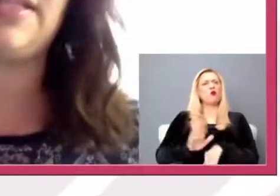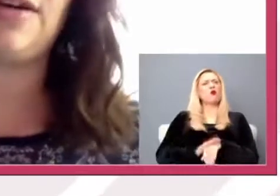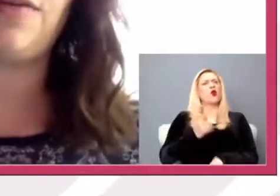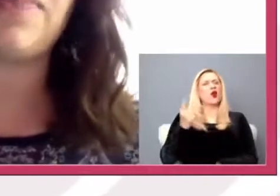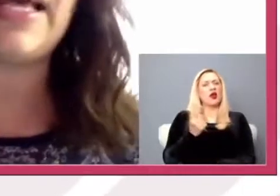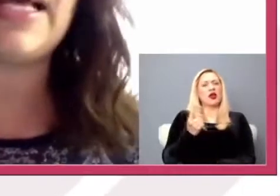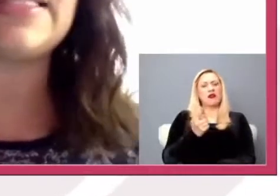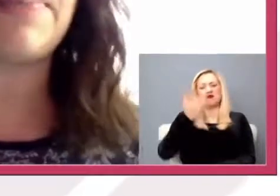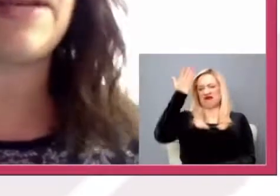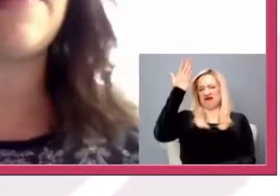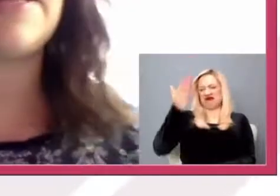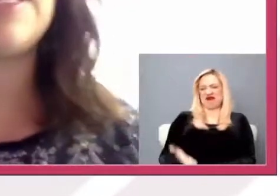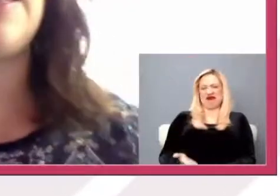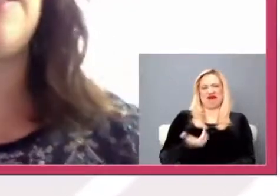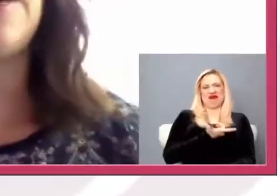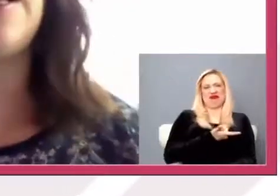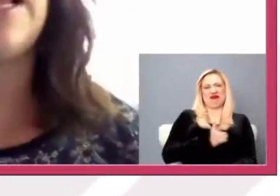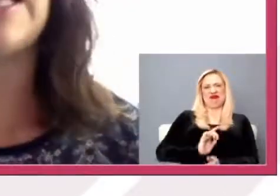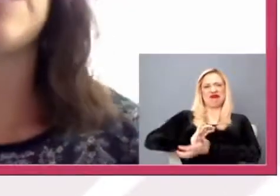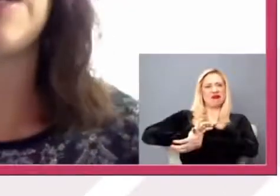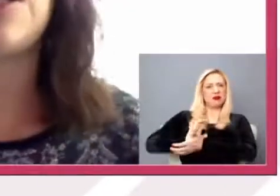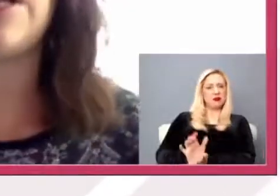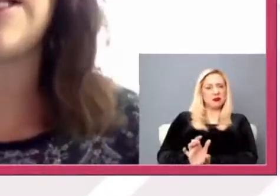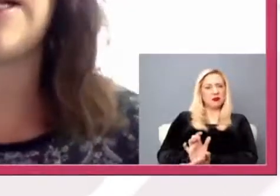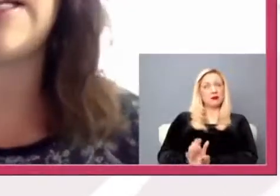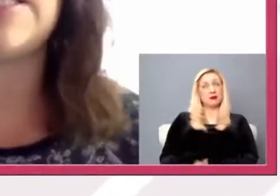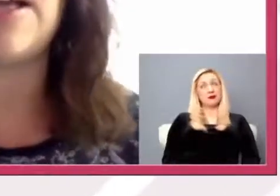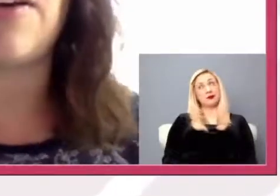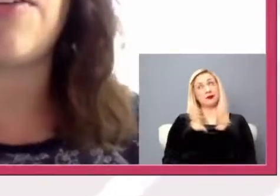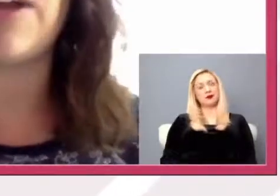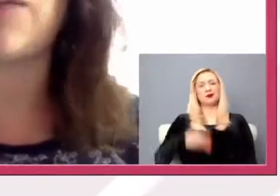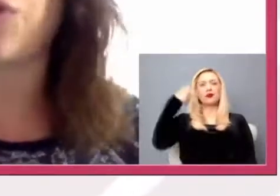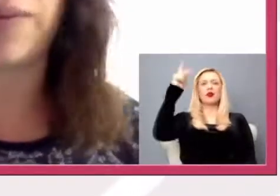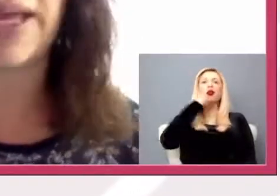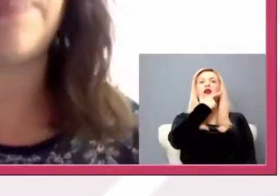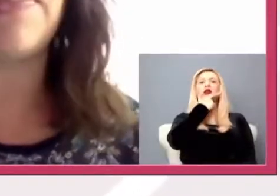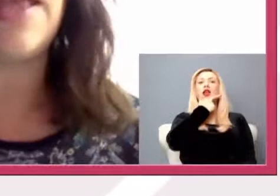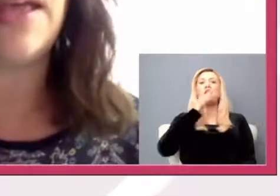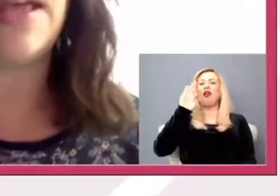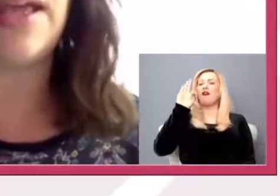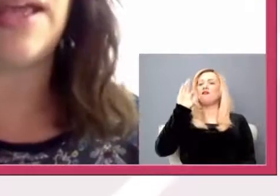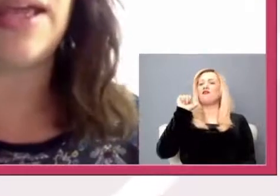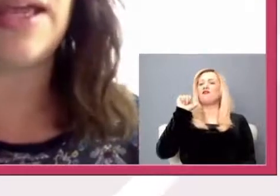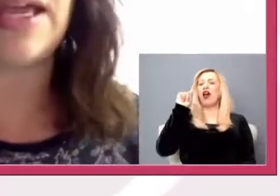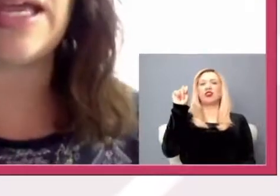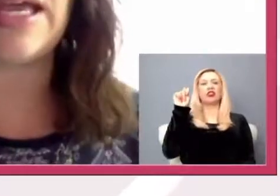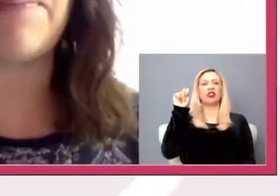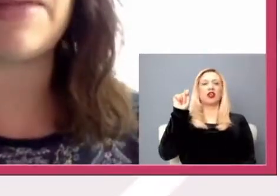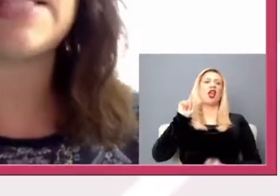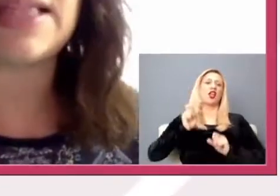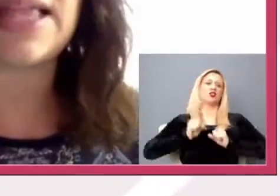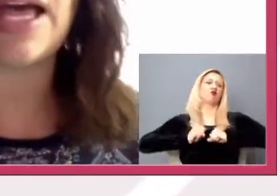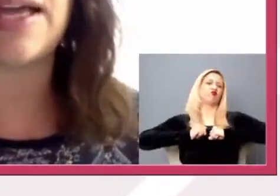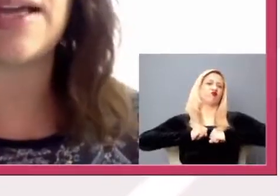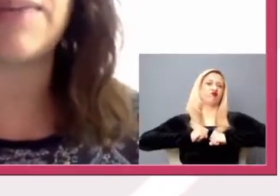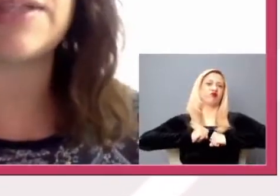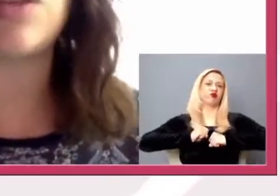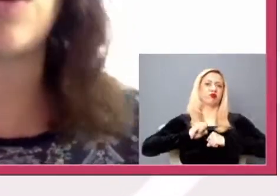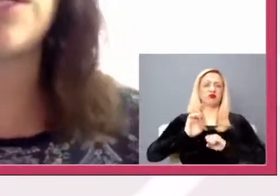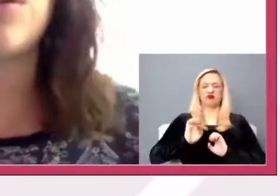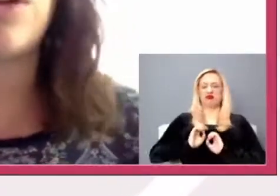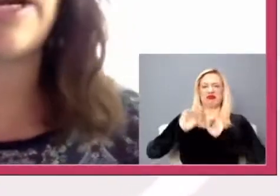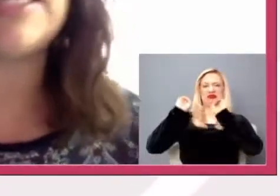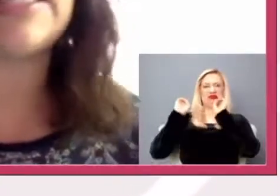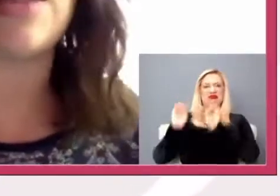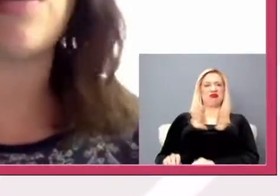de serlo. Esta palabra se deriva de la expresión en inglés fatfobia, que presentó